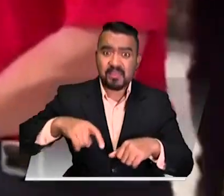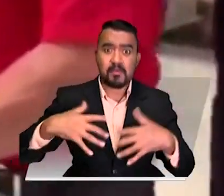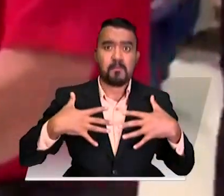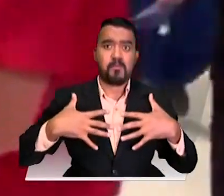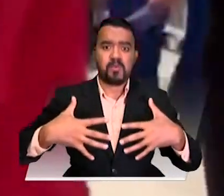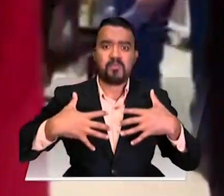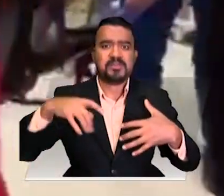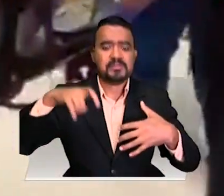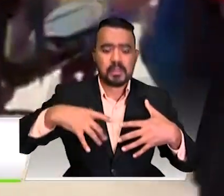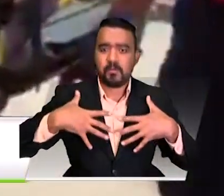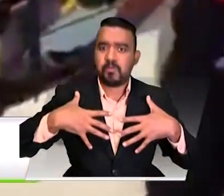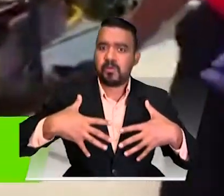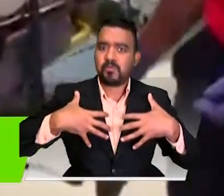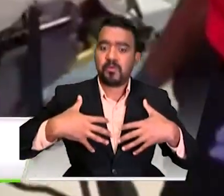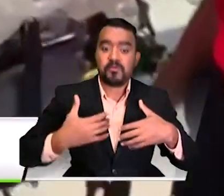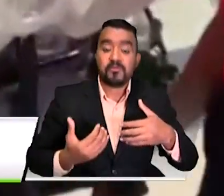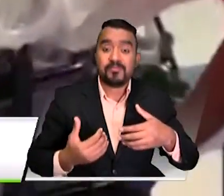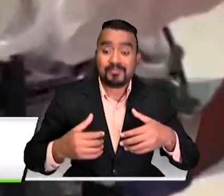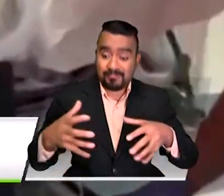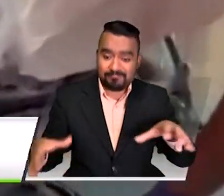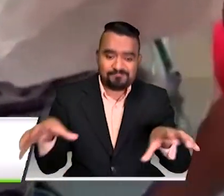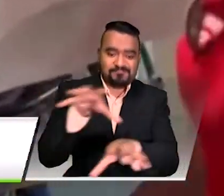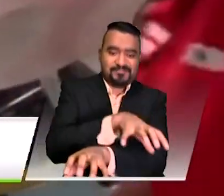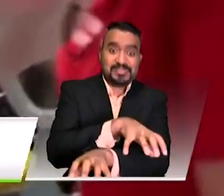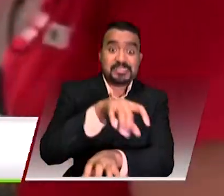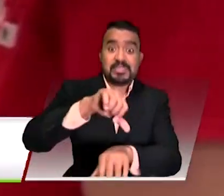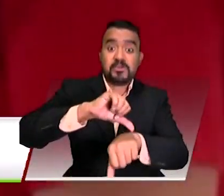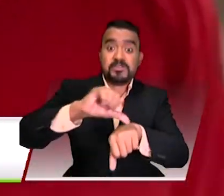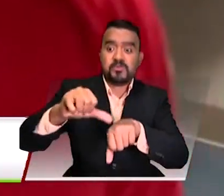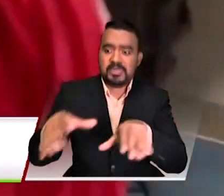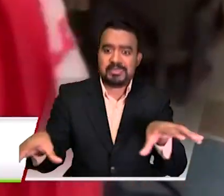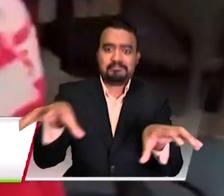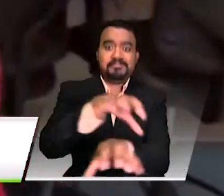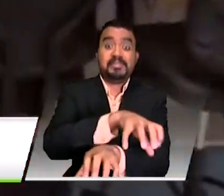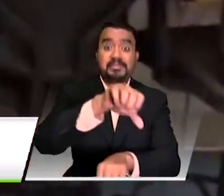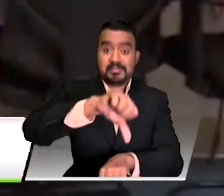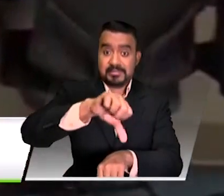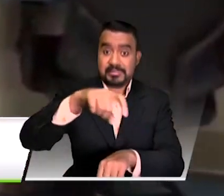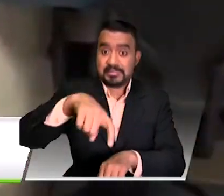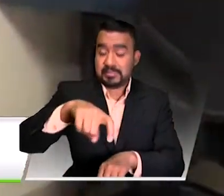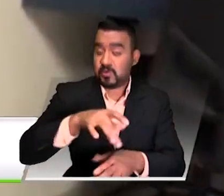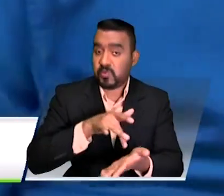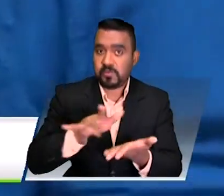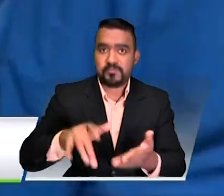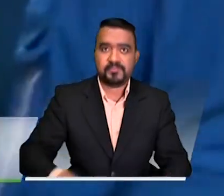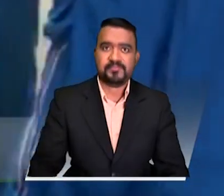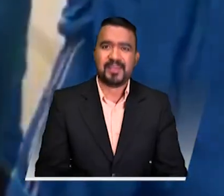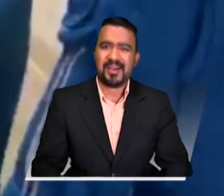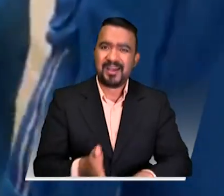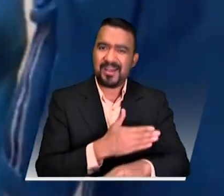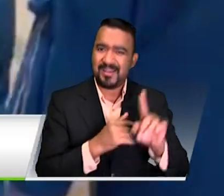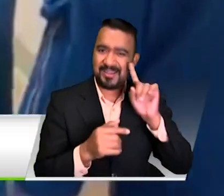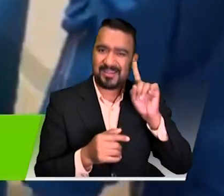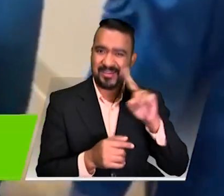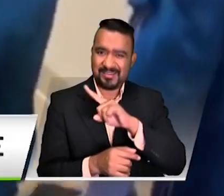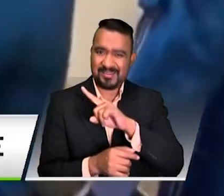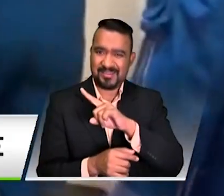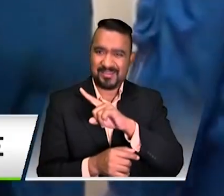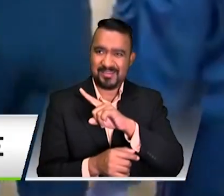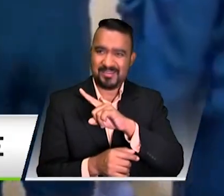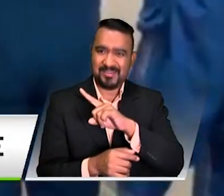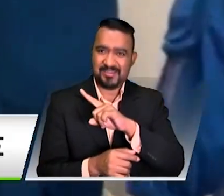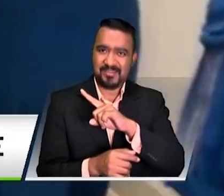juan felipe betancourt es un antioqueño que vive en plantation florida fue internado en la unidad de cuidados intensivos en el website regional medical center